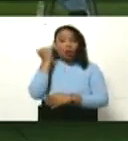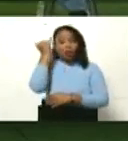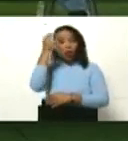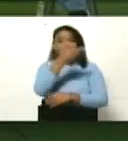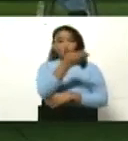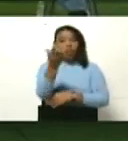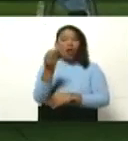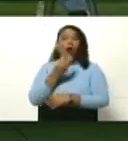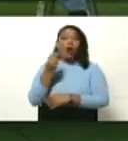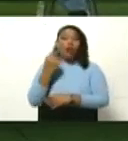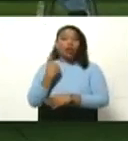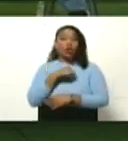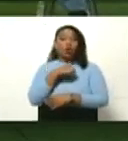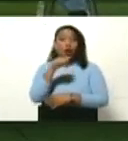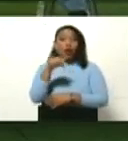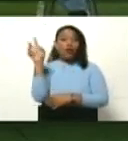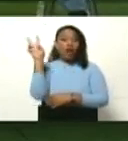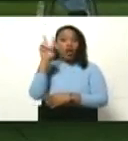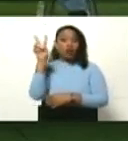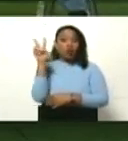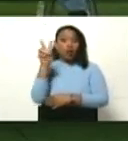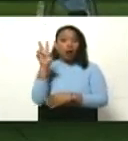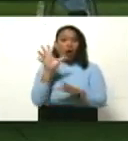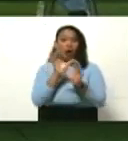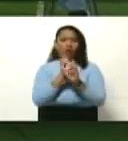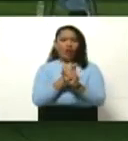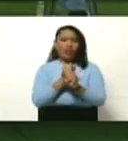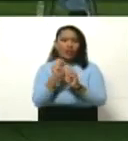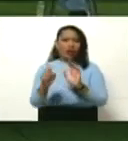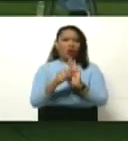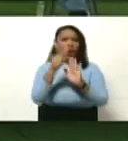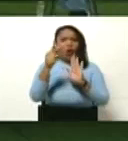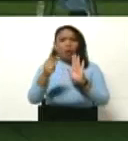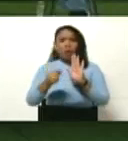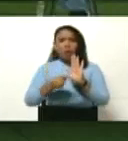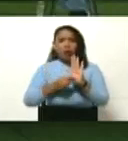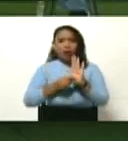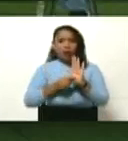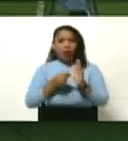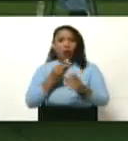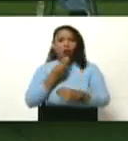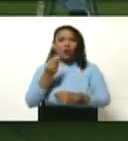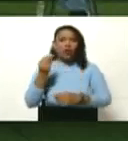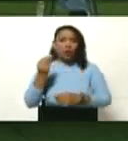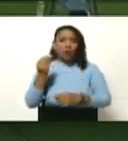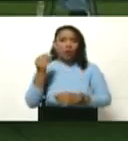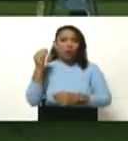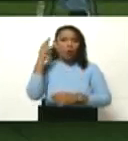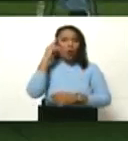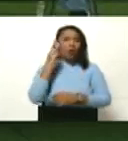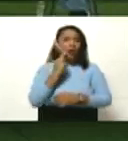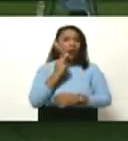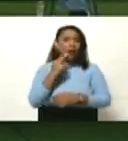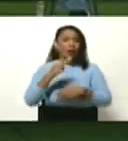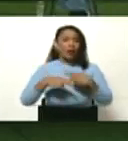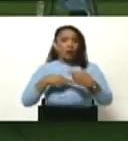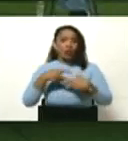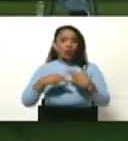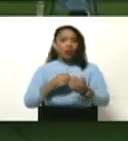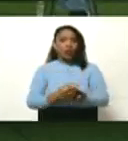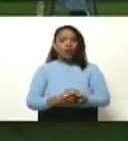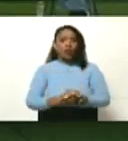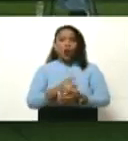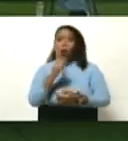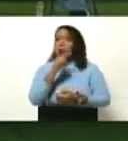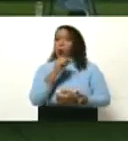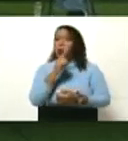jóvenes. Nosotros aquí en Venezuela confiamos plenamente en la juventud bolivariana, en la juventud revolucionaria. No